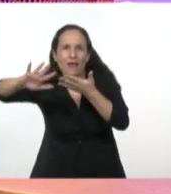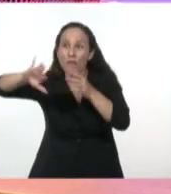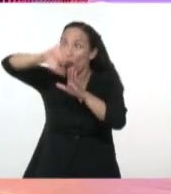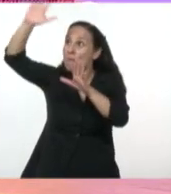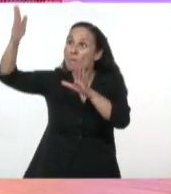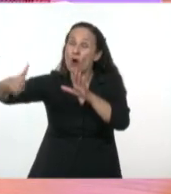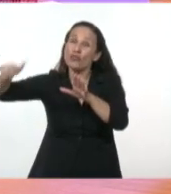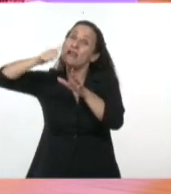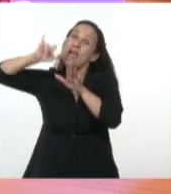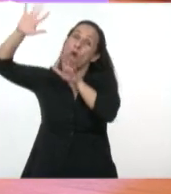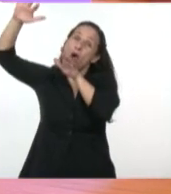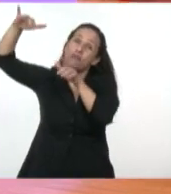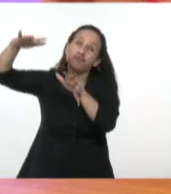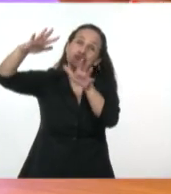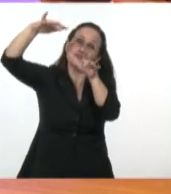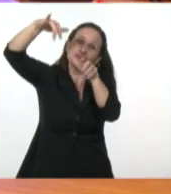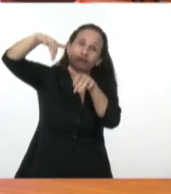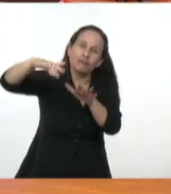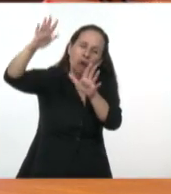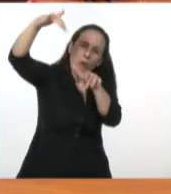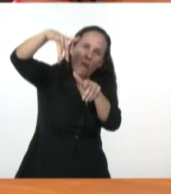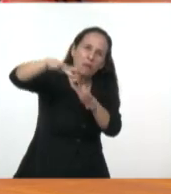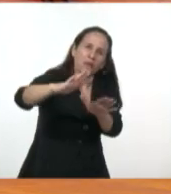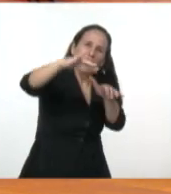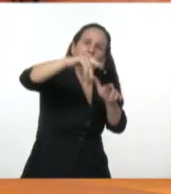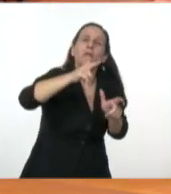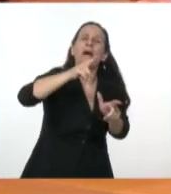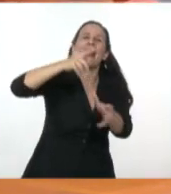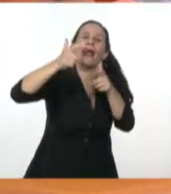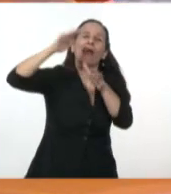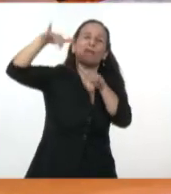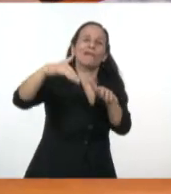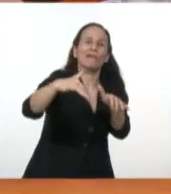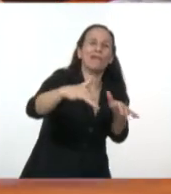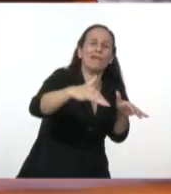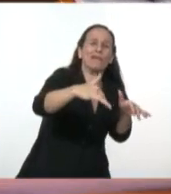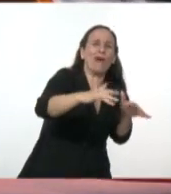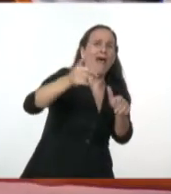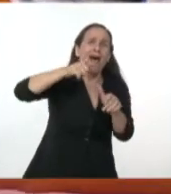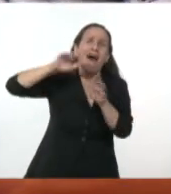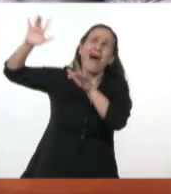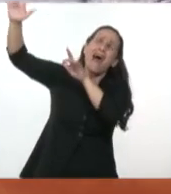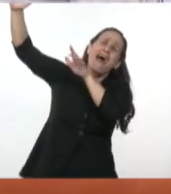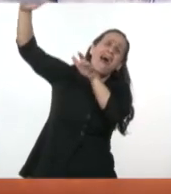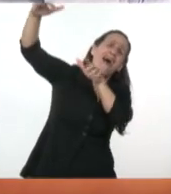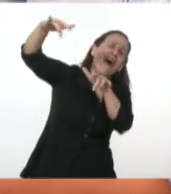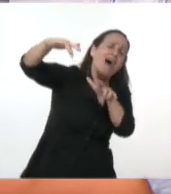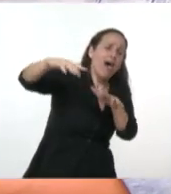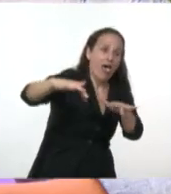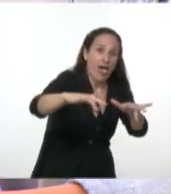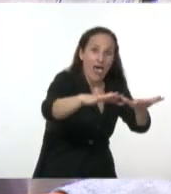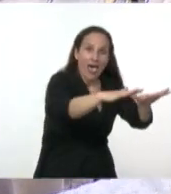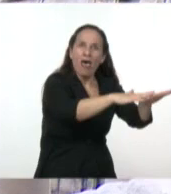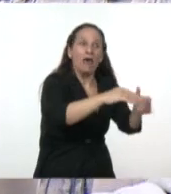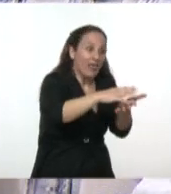baja desgranando el cascabeleo de sus carcajadas. Viene de muy lejos para hacer dichosas y bellas y